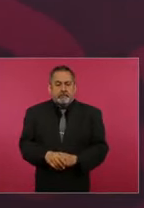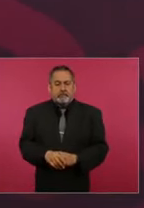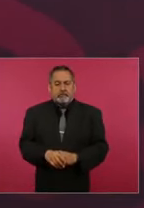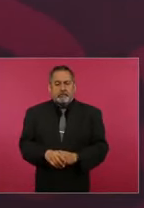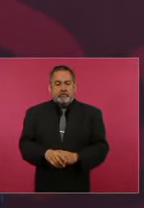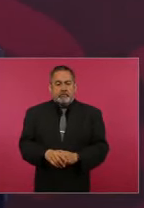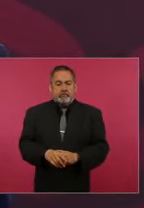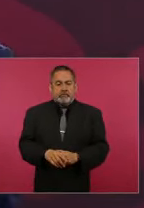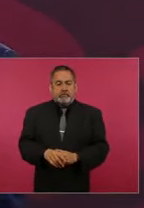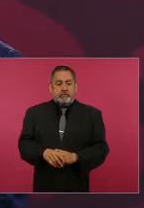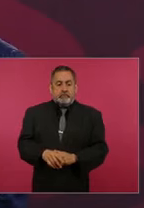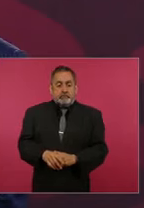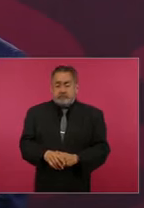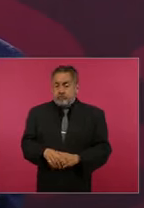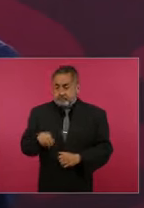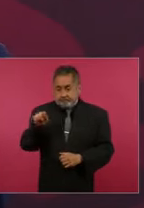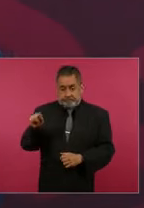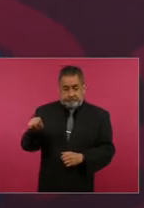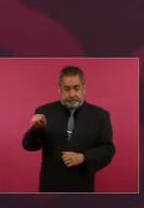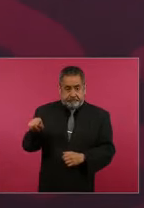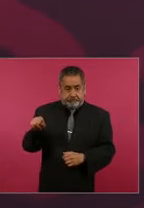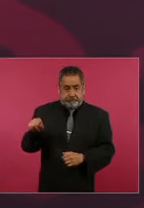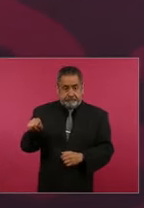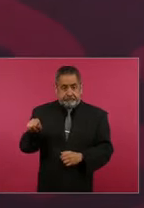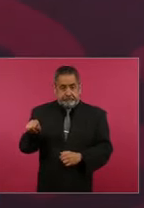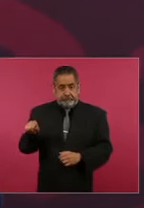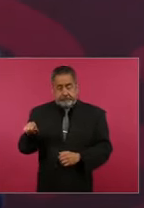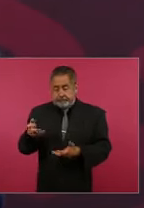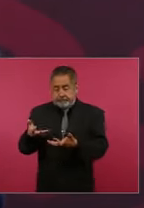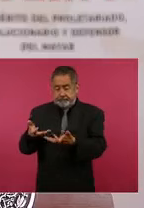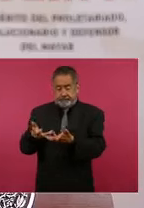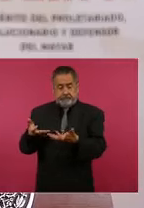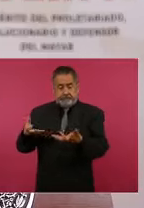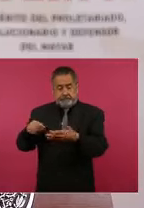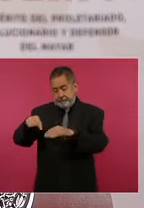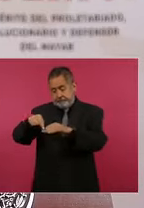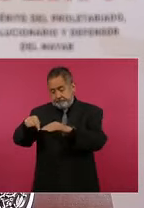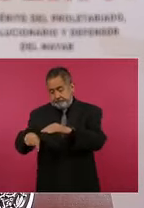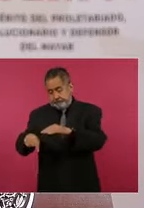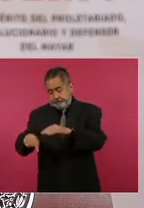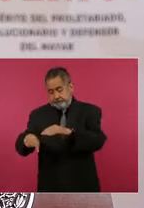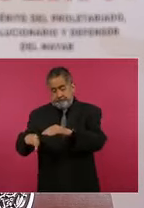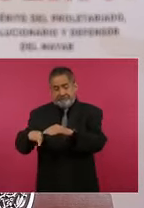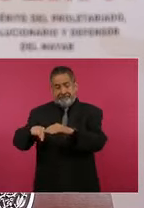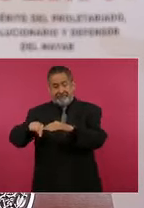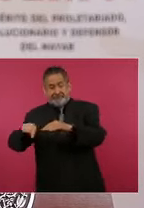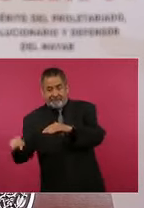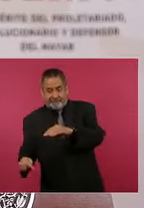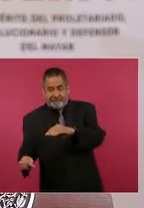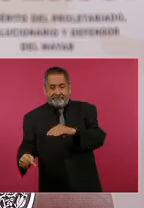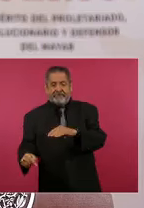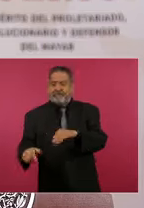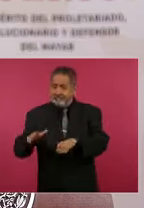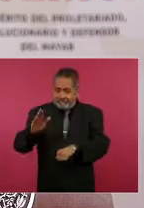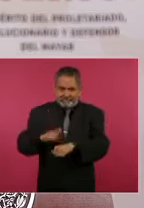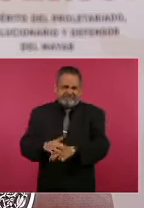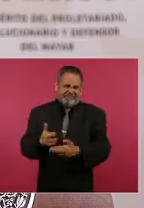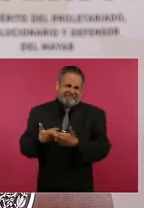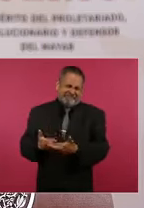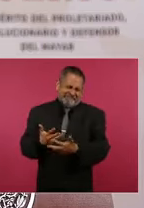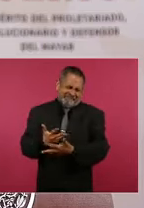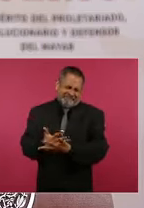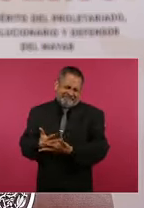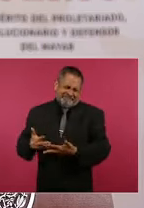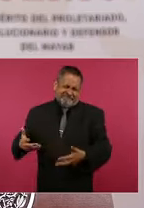se encontró un yacimiento de petróleo y gas